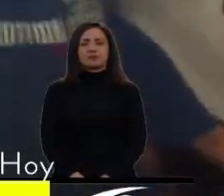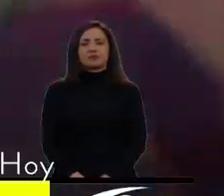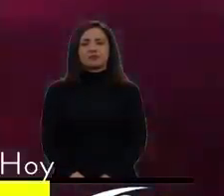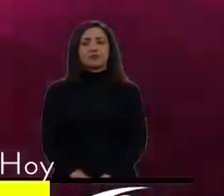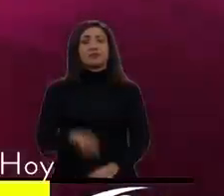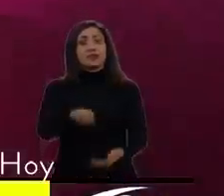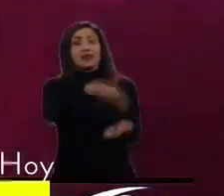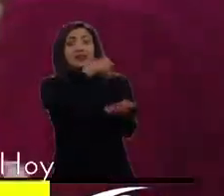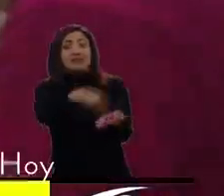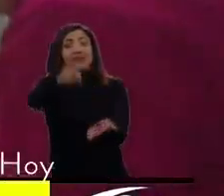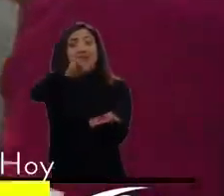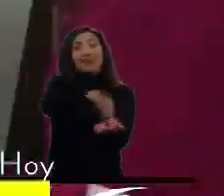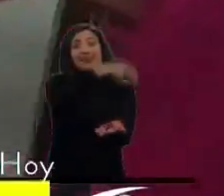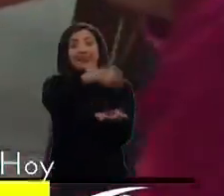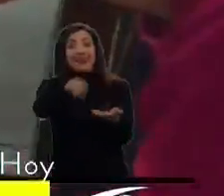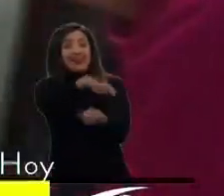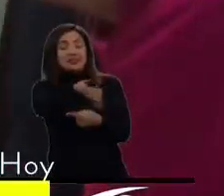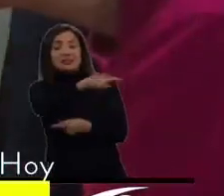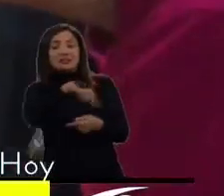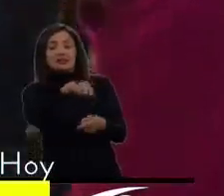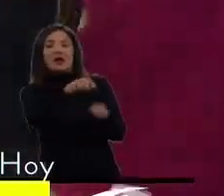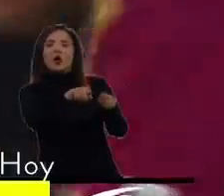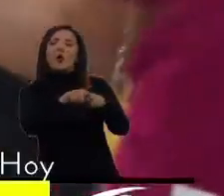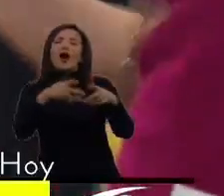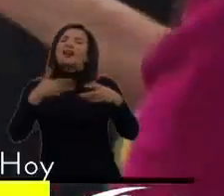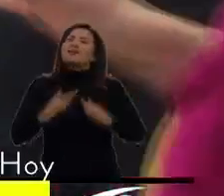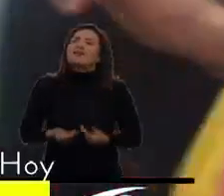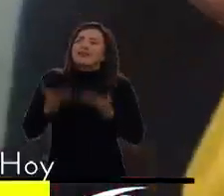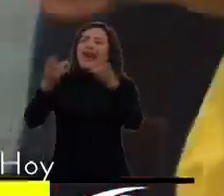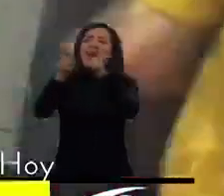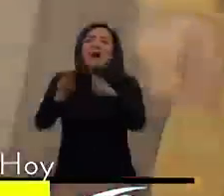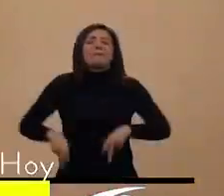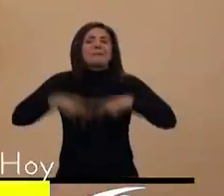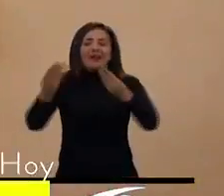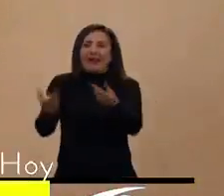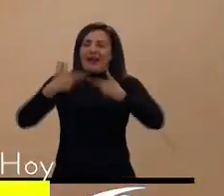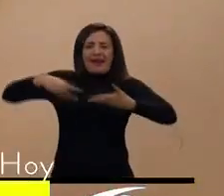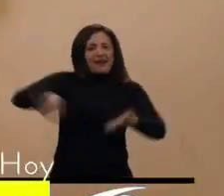Una danza a la vida, la familia y sobre todo a la salud.